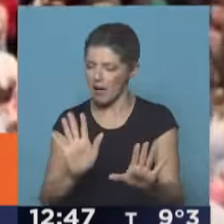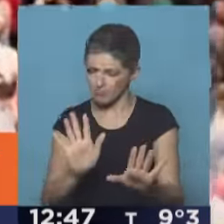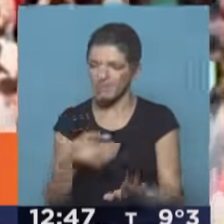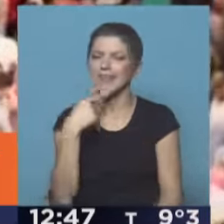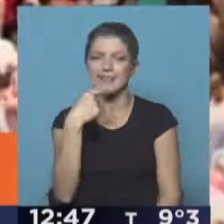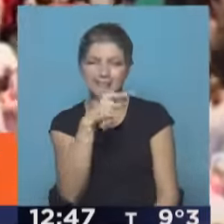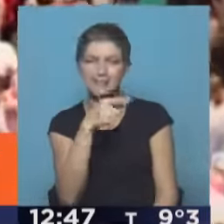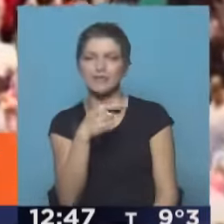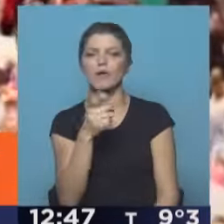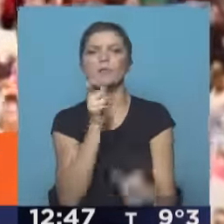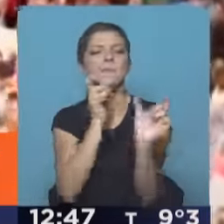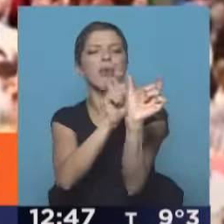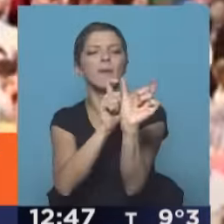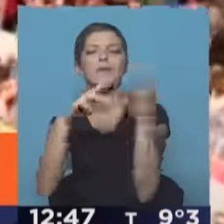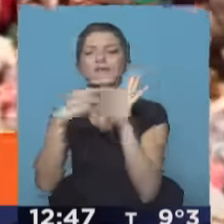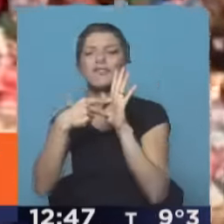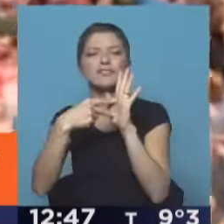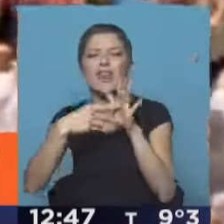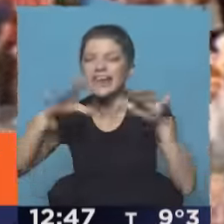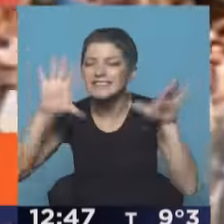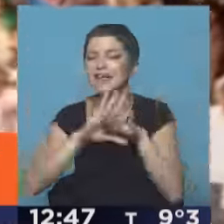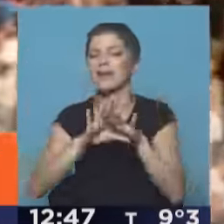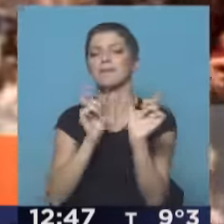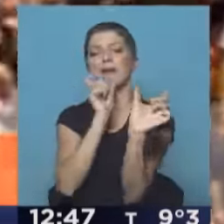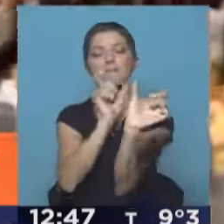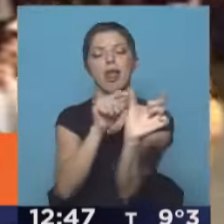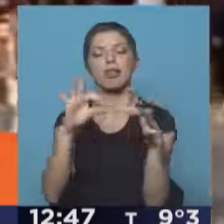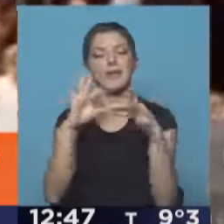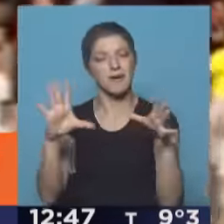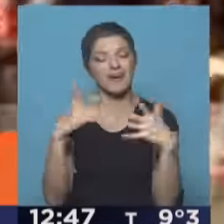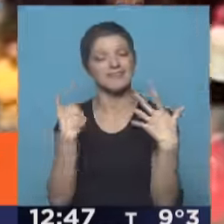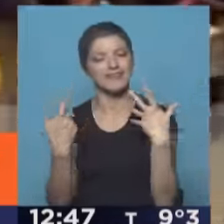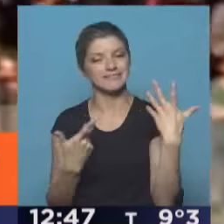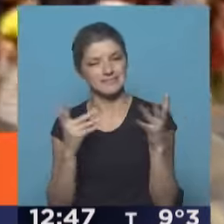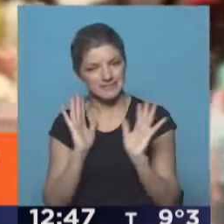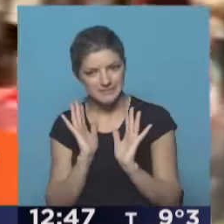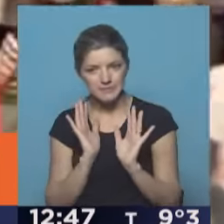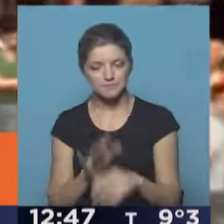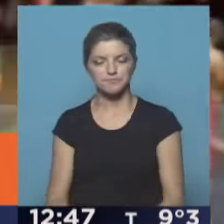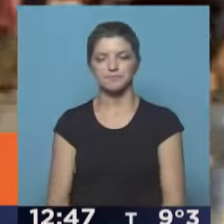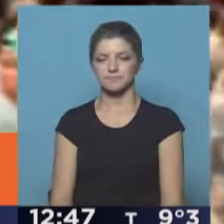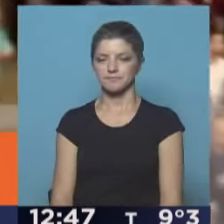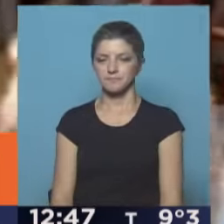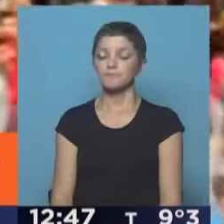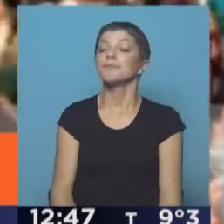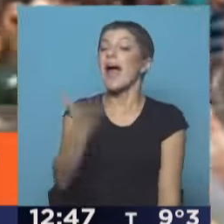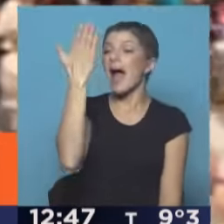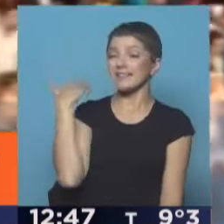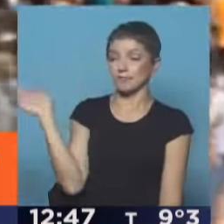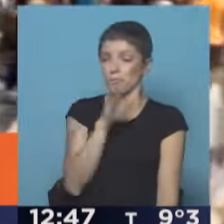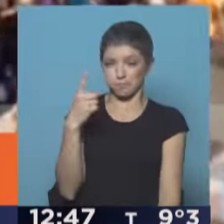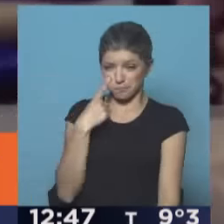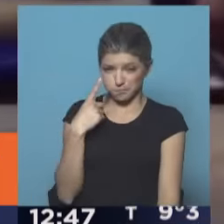es bastante riesgosa no eh es digamos Turquía era conocida como un estado